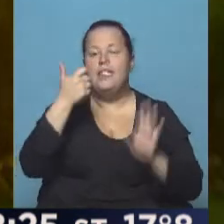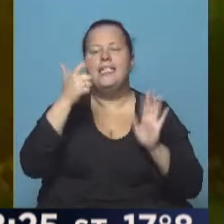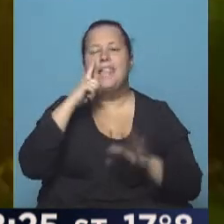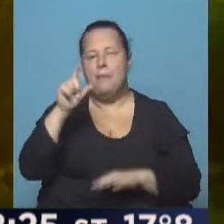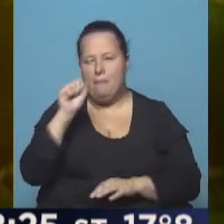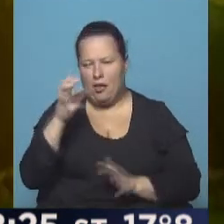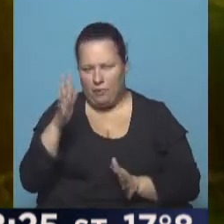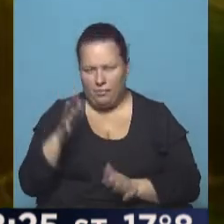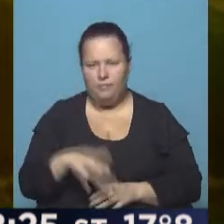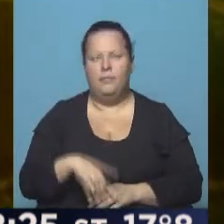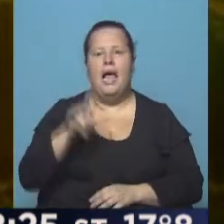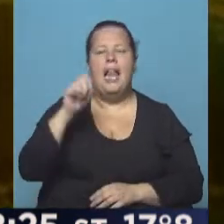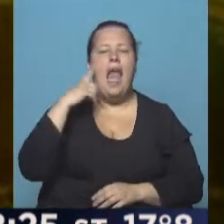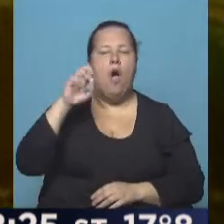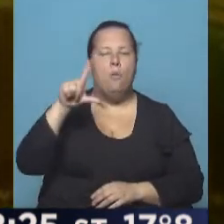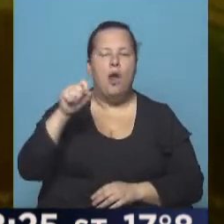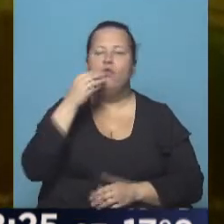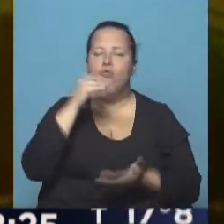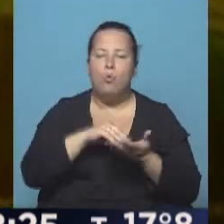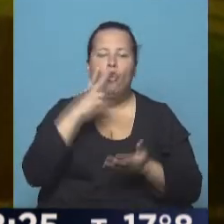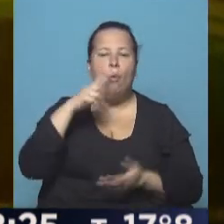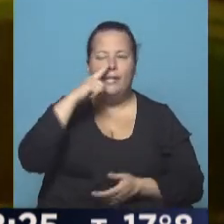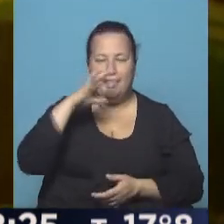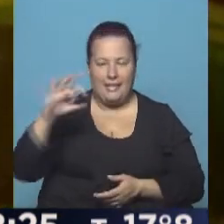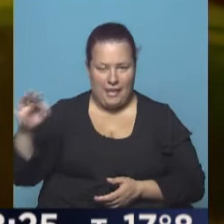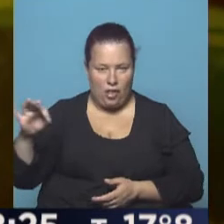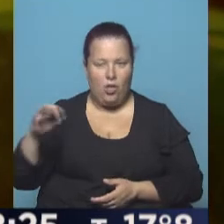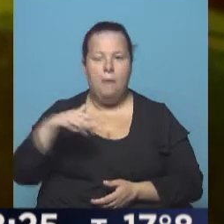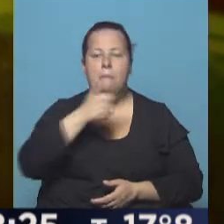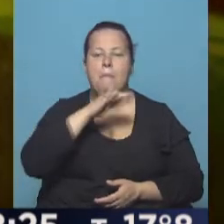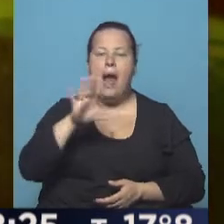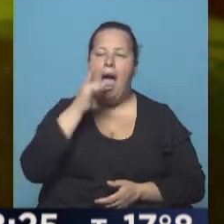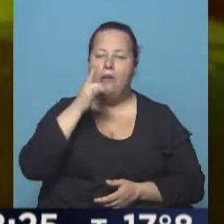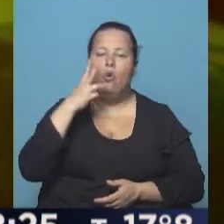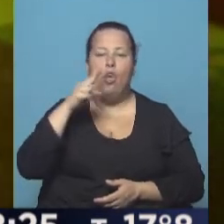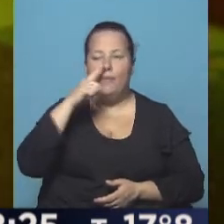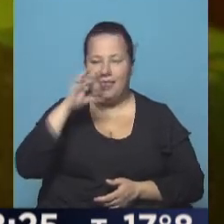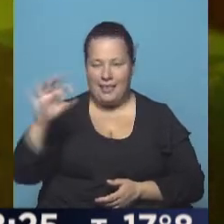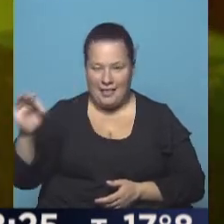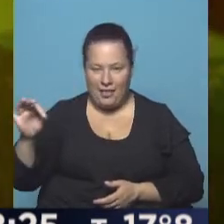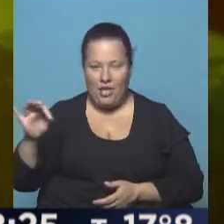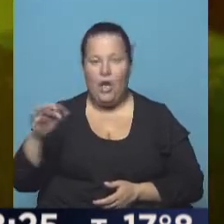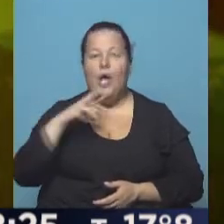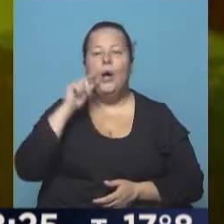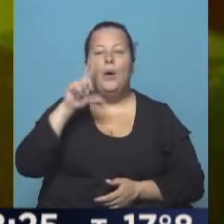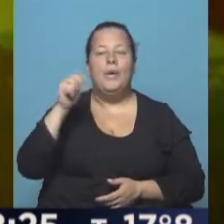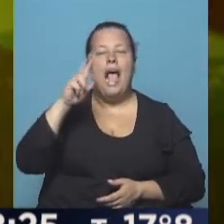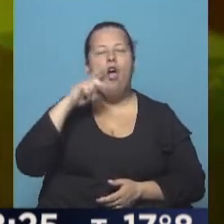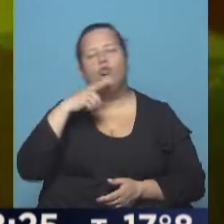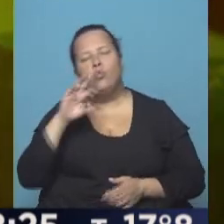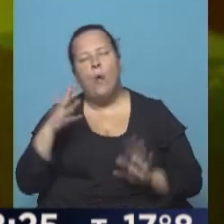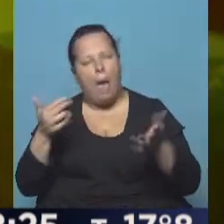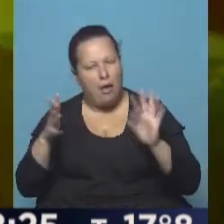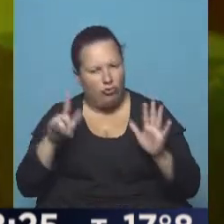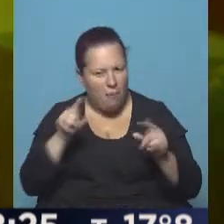6.000 pesos. Lago Pueblo en Chubut, 2.700 pesos. Mar Azul, 2.700 pesos. Villa La Angostura está más o menos por esos